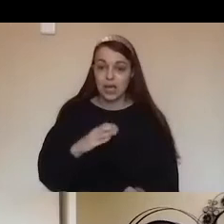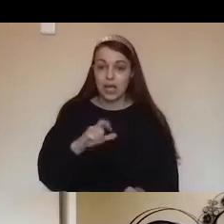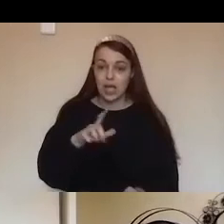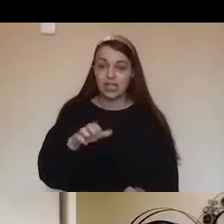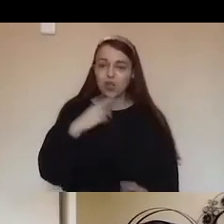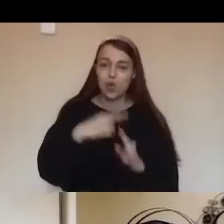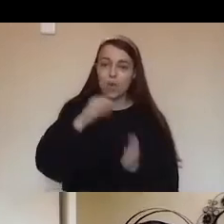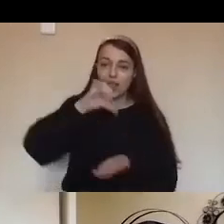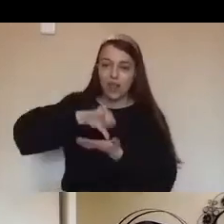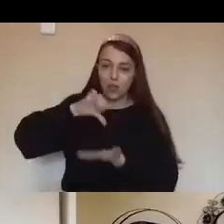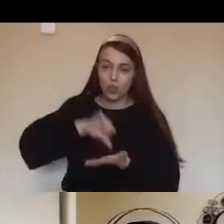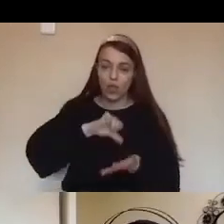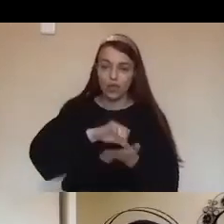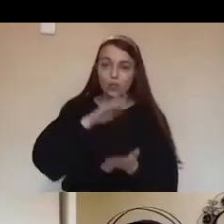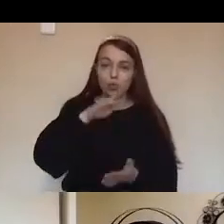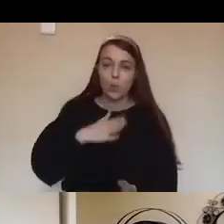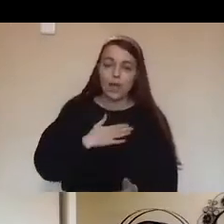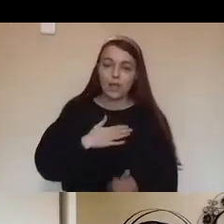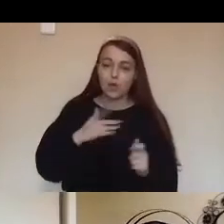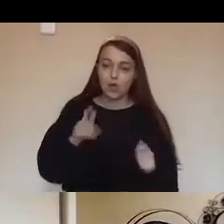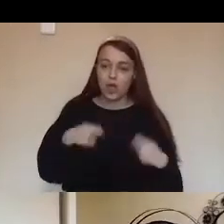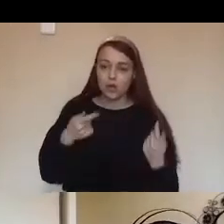gran patrimonio rural, y la reserva.